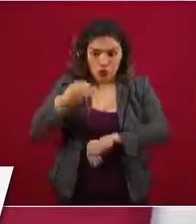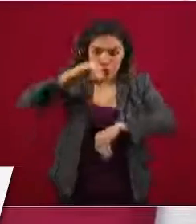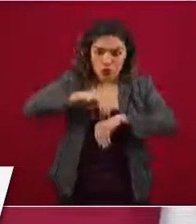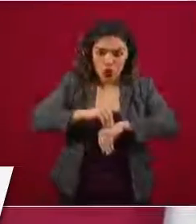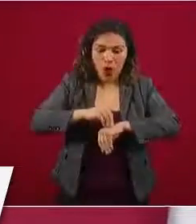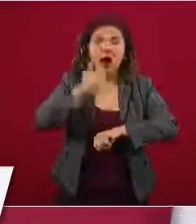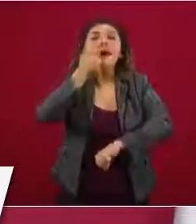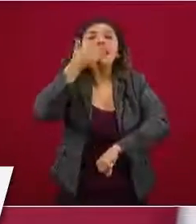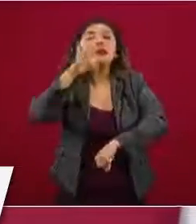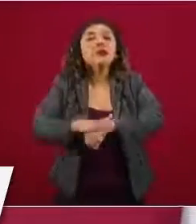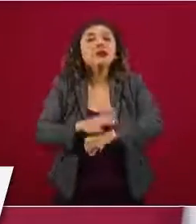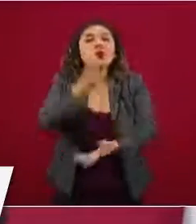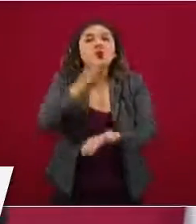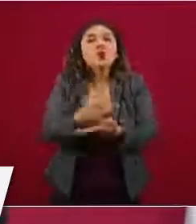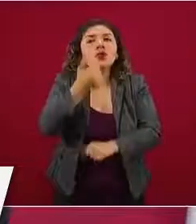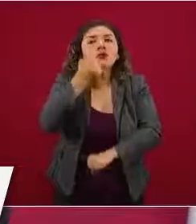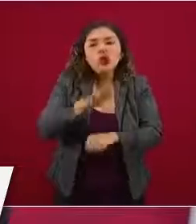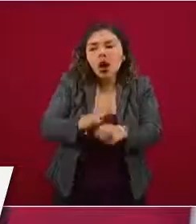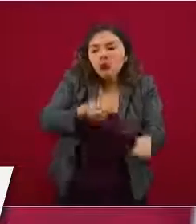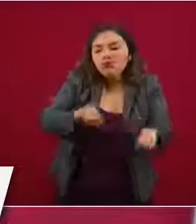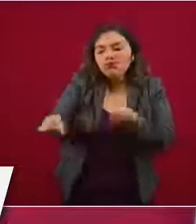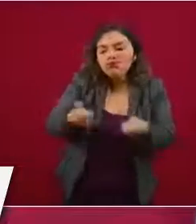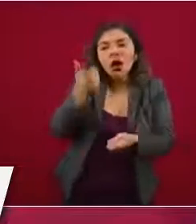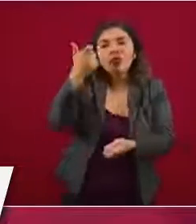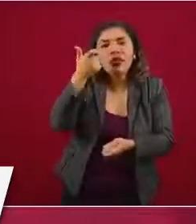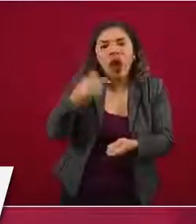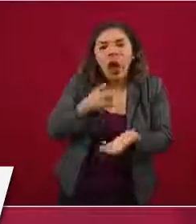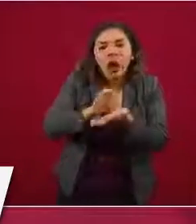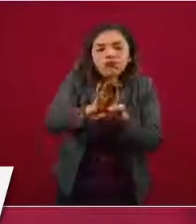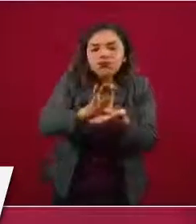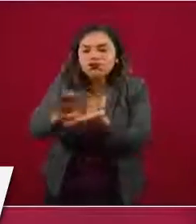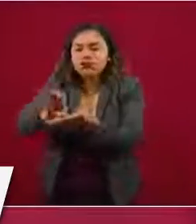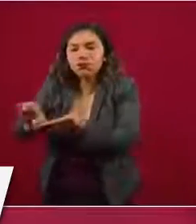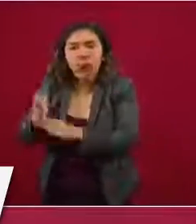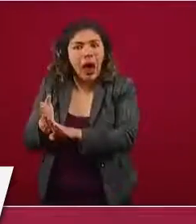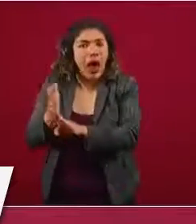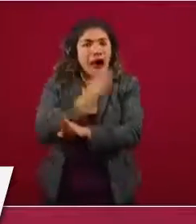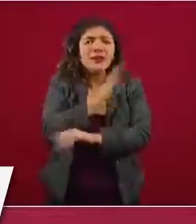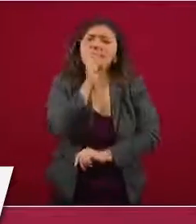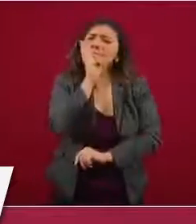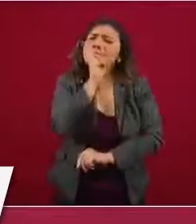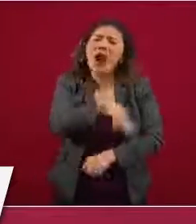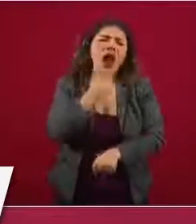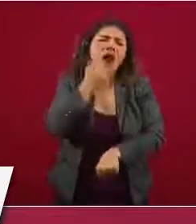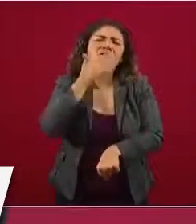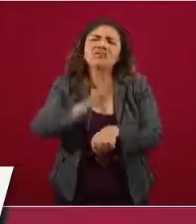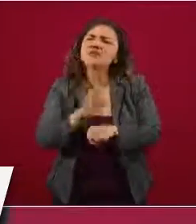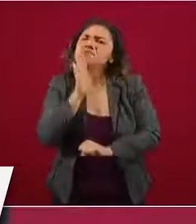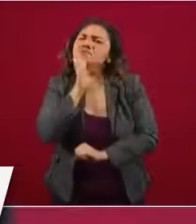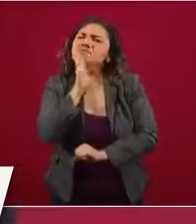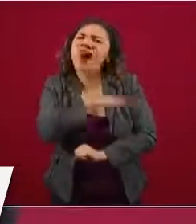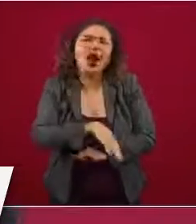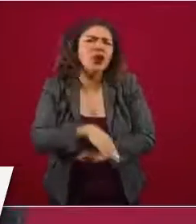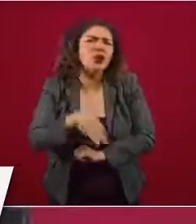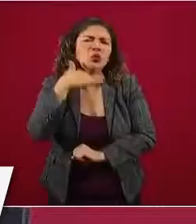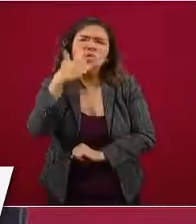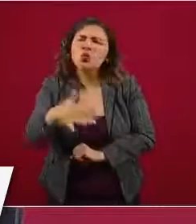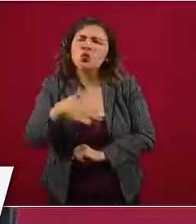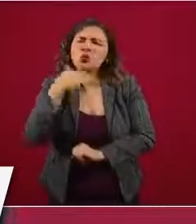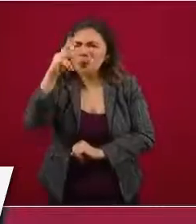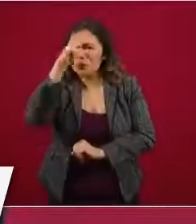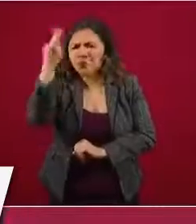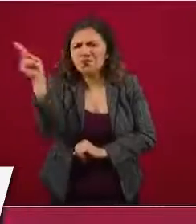del pueblo. Y eran muy malos administradores, corruptos.